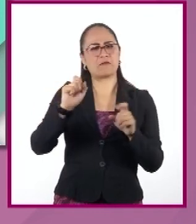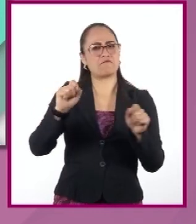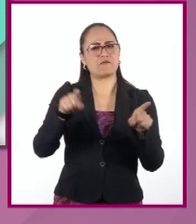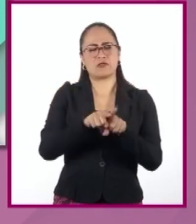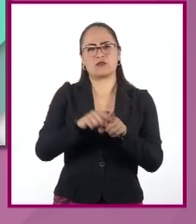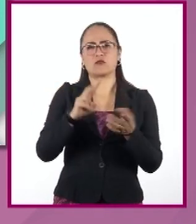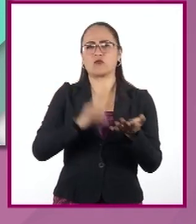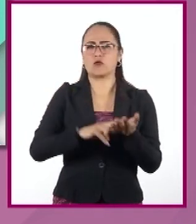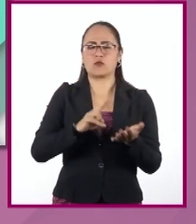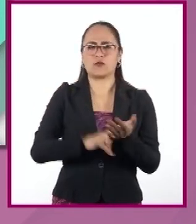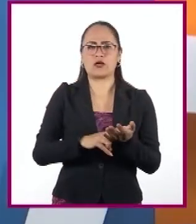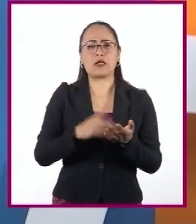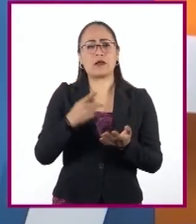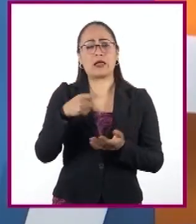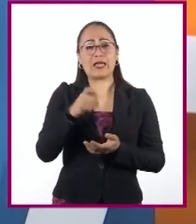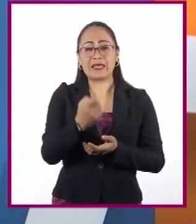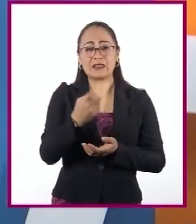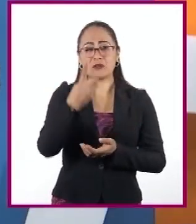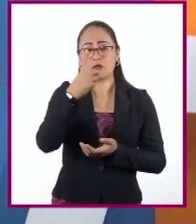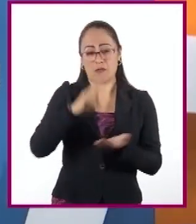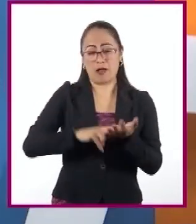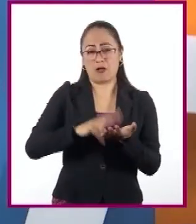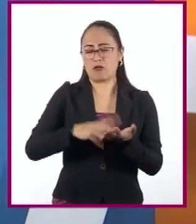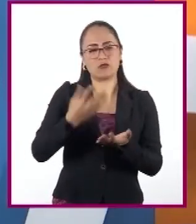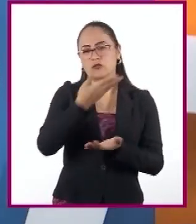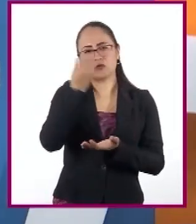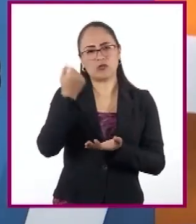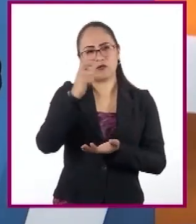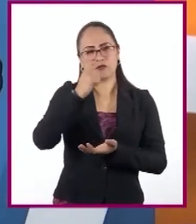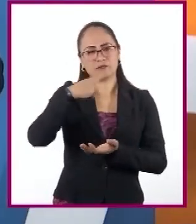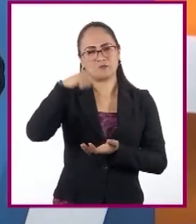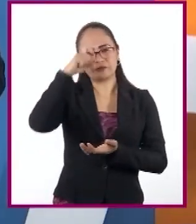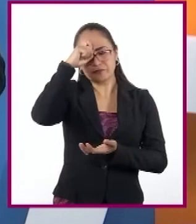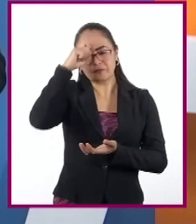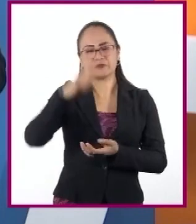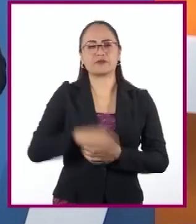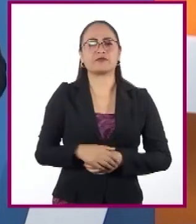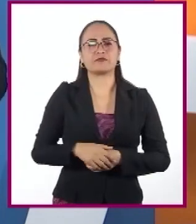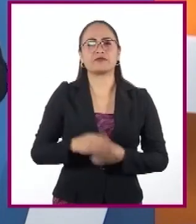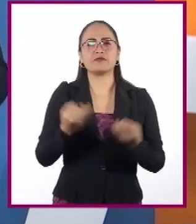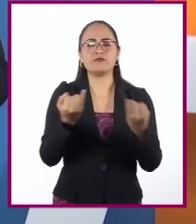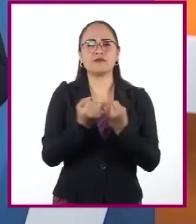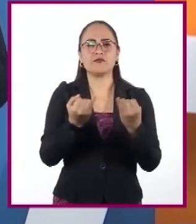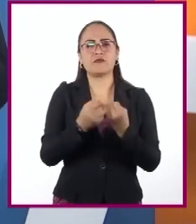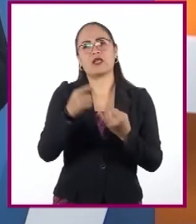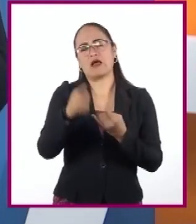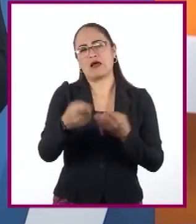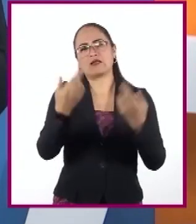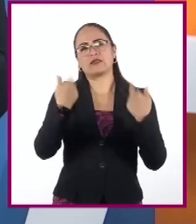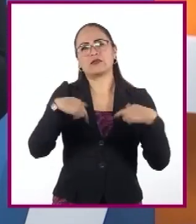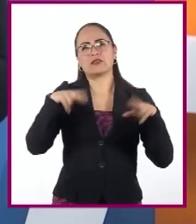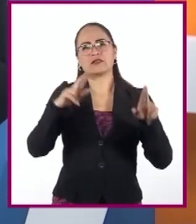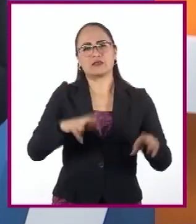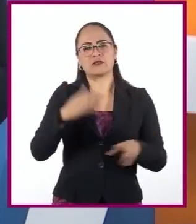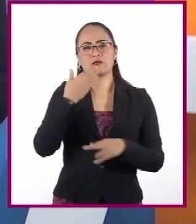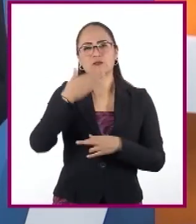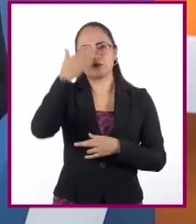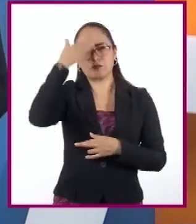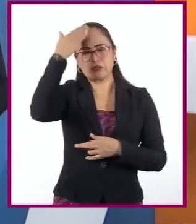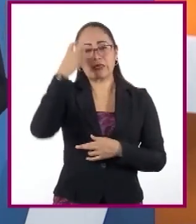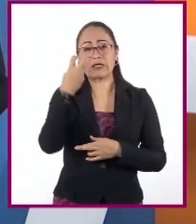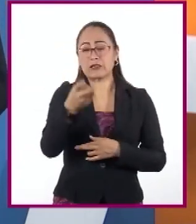es la incógnita. Representar mediante una ecuación algebraica una situación problemática es una